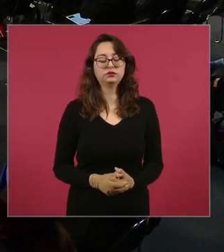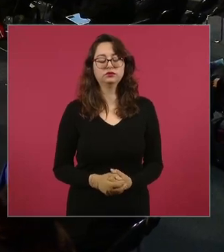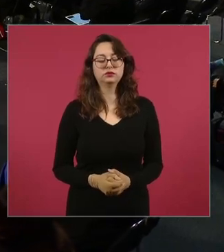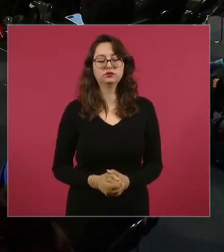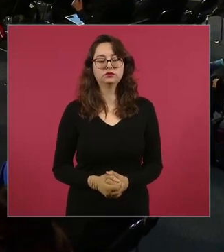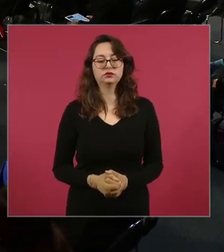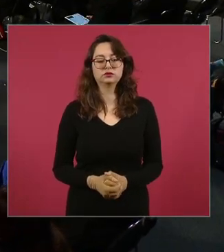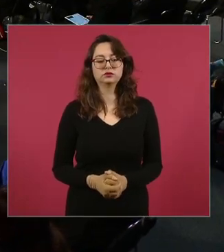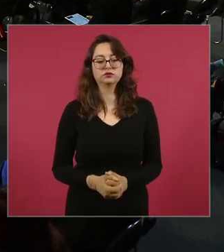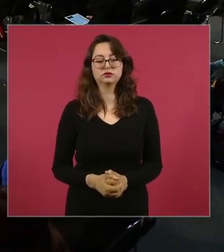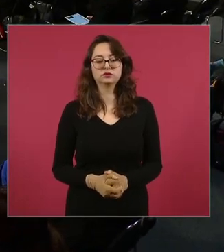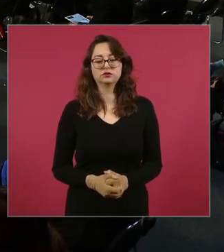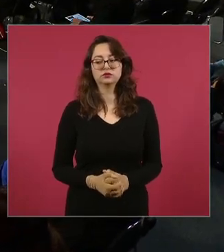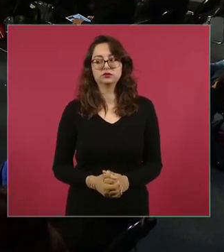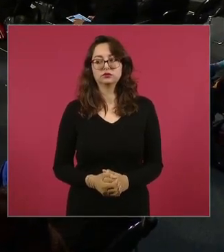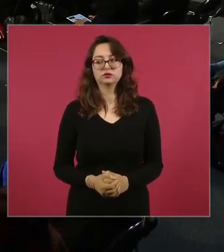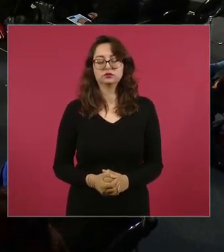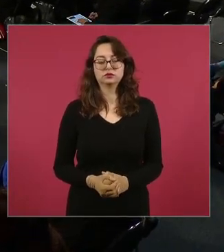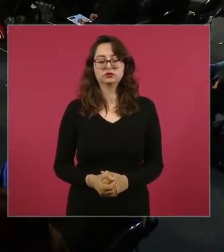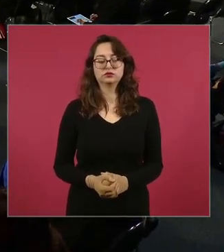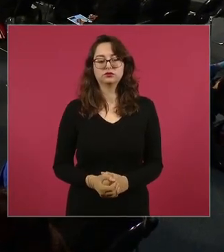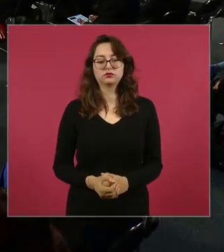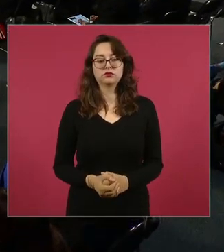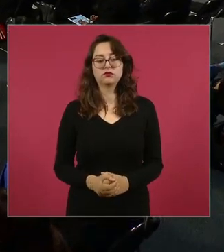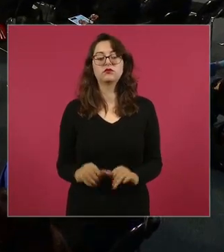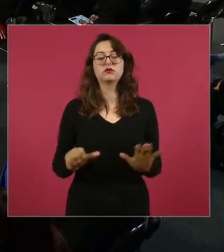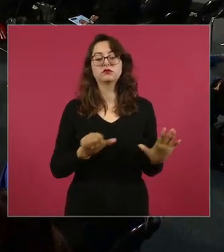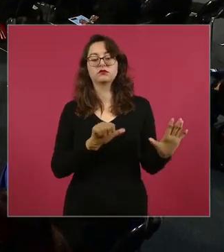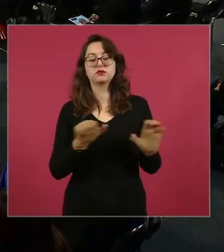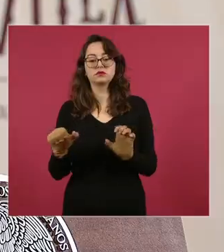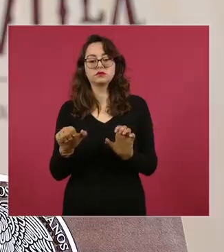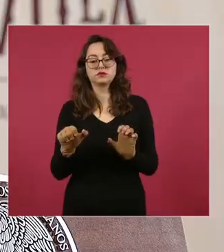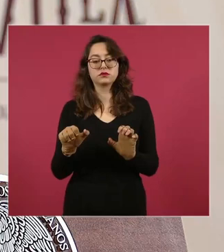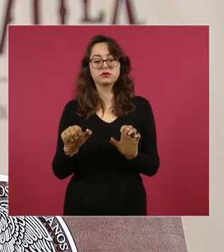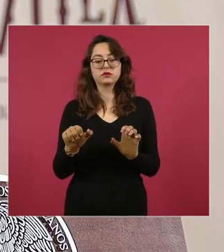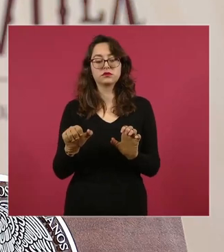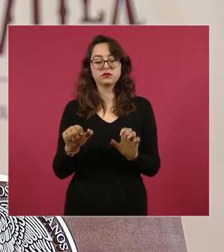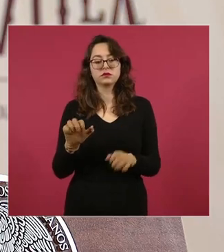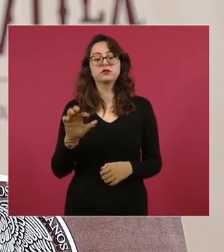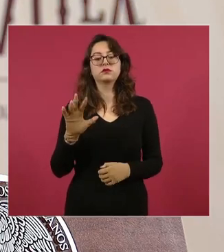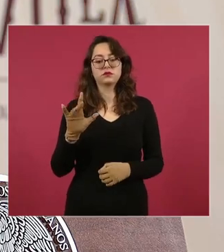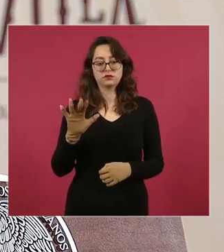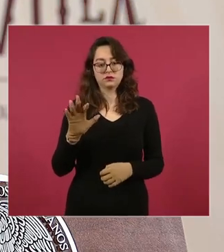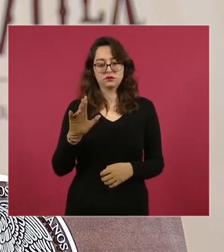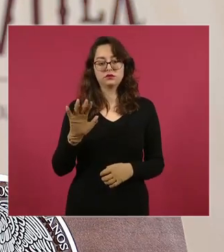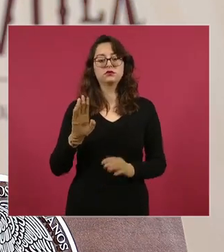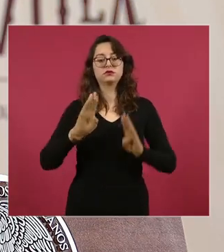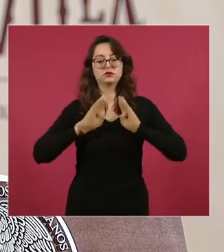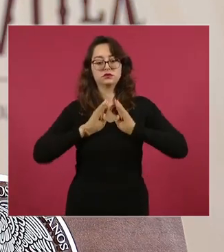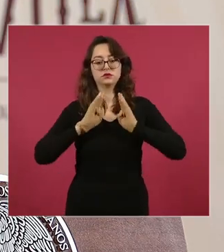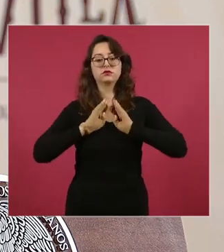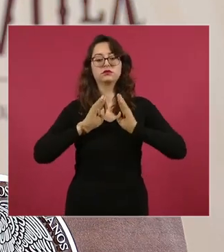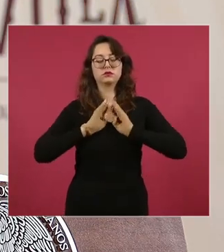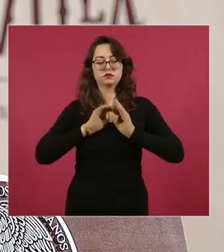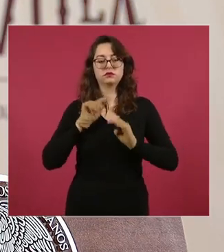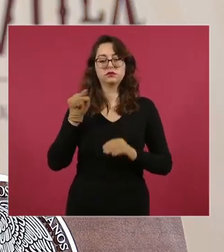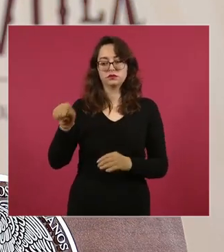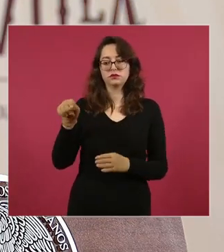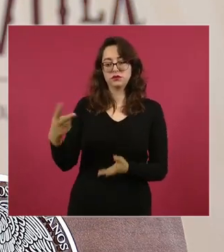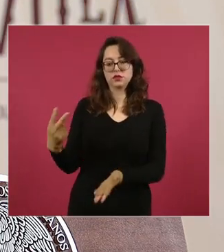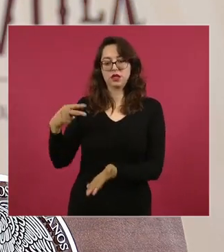actualmente? Tenemos aproximadamente 650 de nosotros y creo que